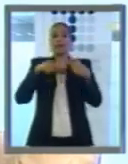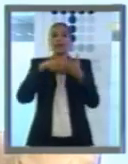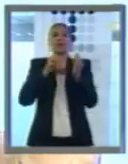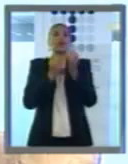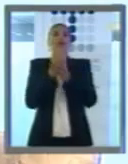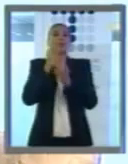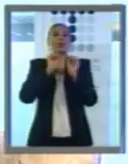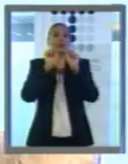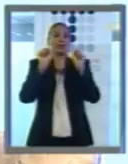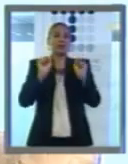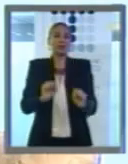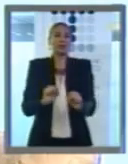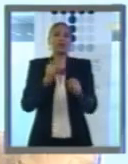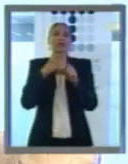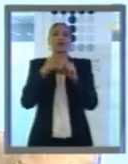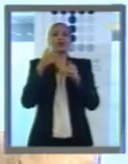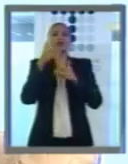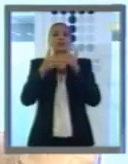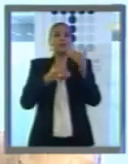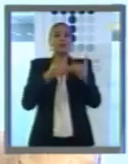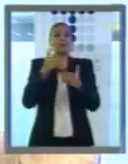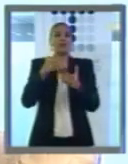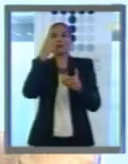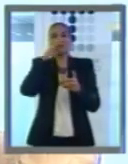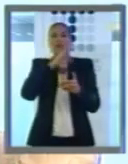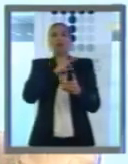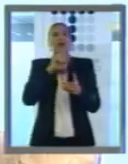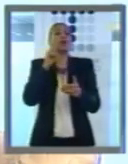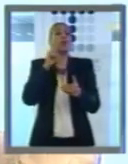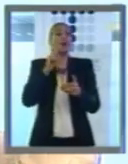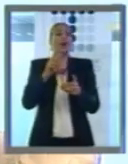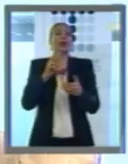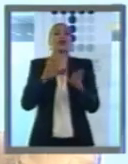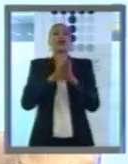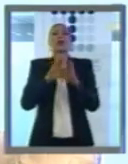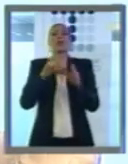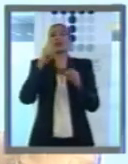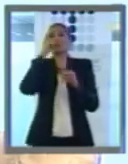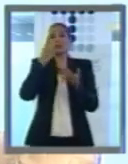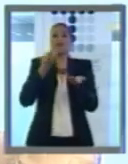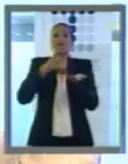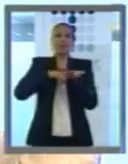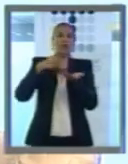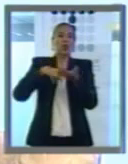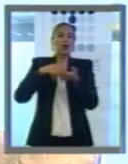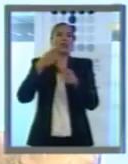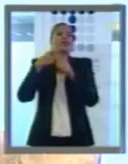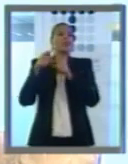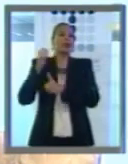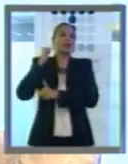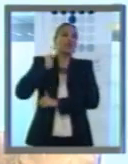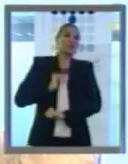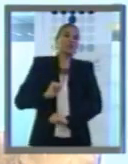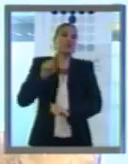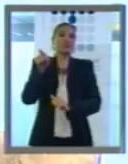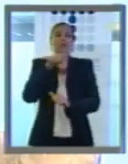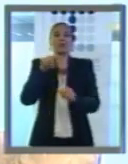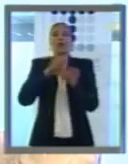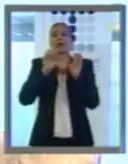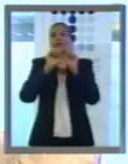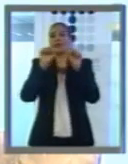sistemas, que es la fragmentación, la desarticulación y la duplicidad de funciones. En el Sistema